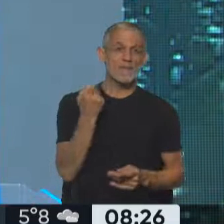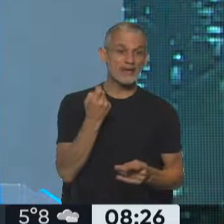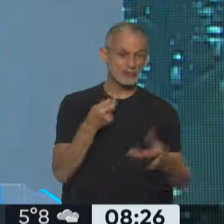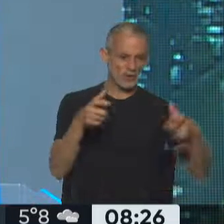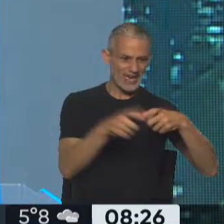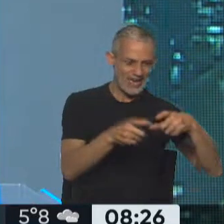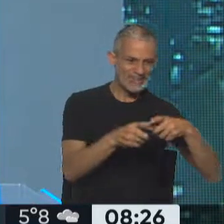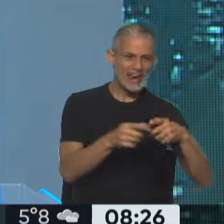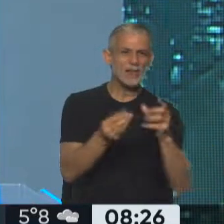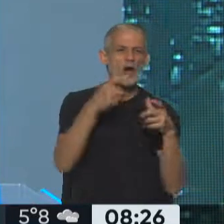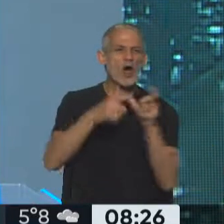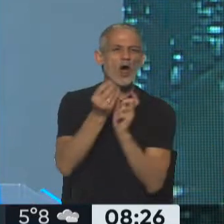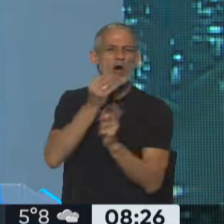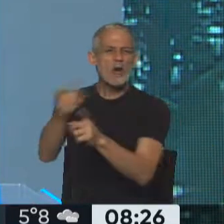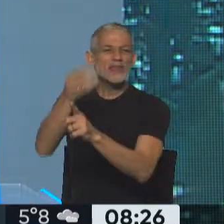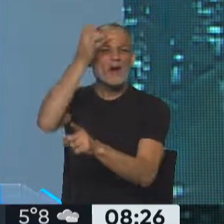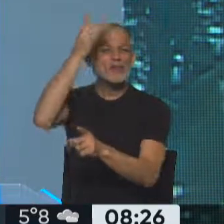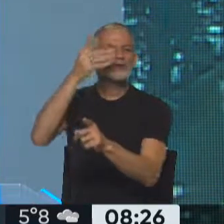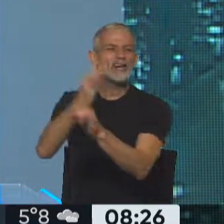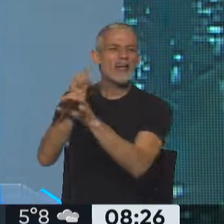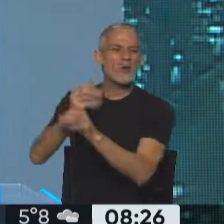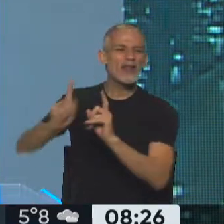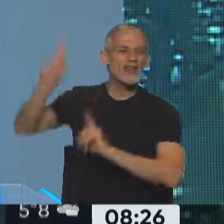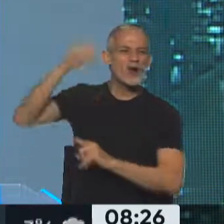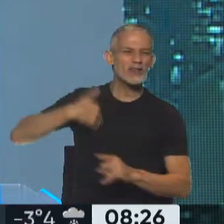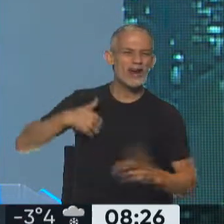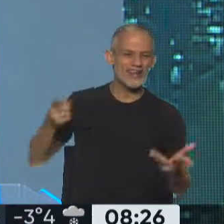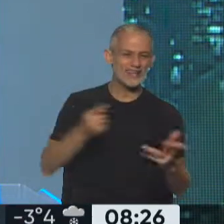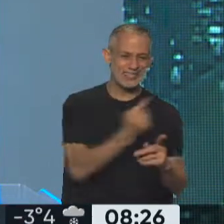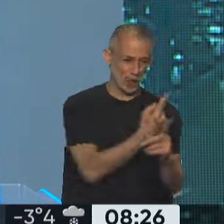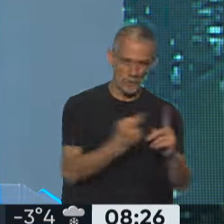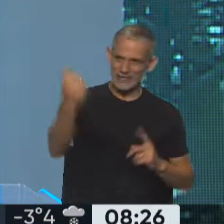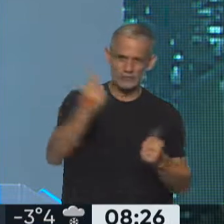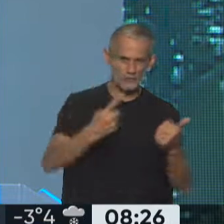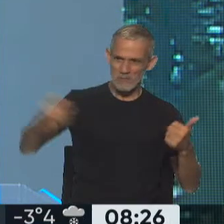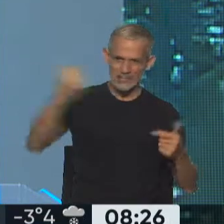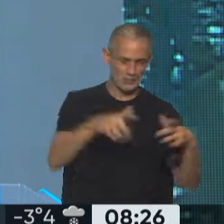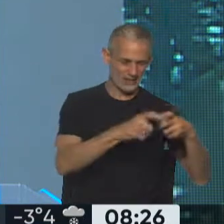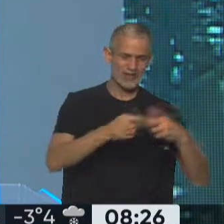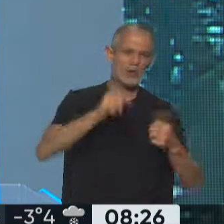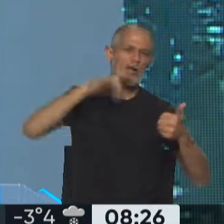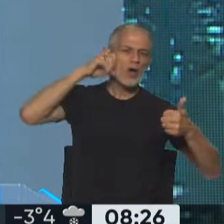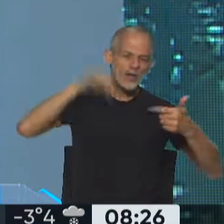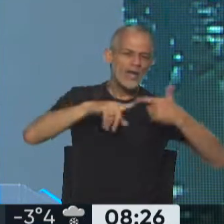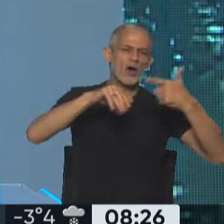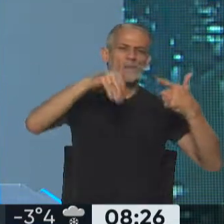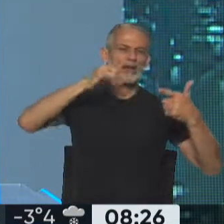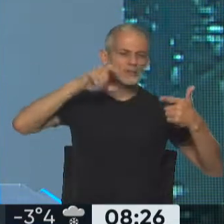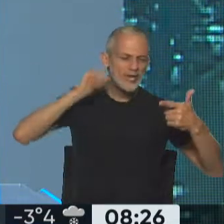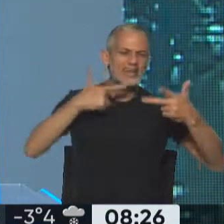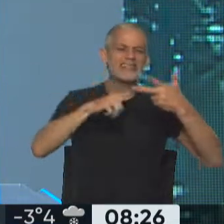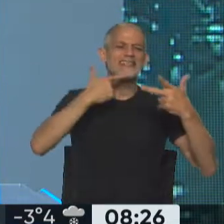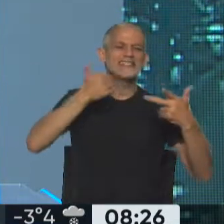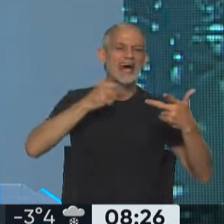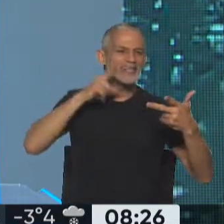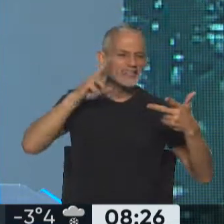entrada es un plato de comida para 12 escuelas del Norte del país Así que la participación de León gieco Javier malossetti eruca